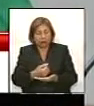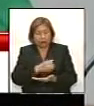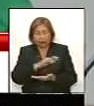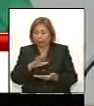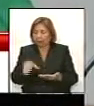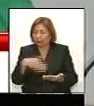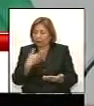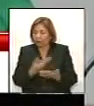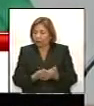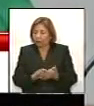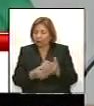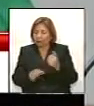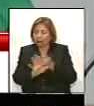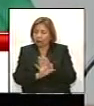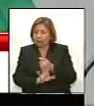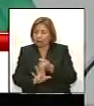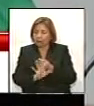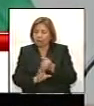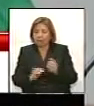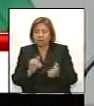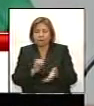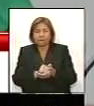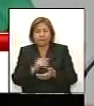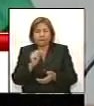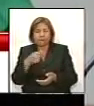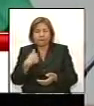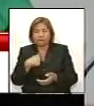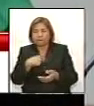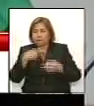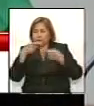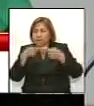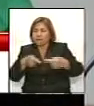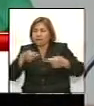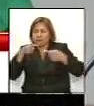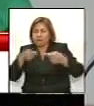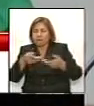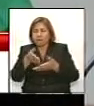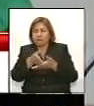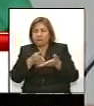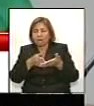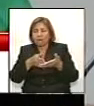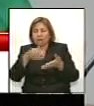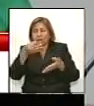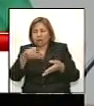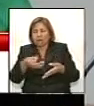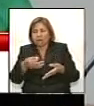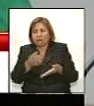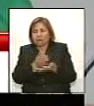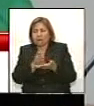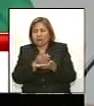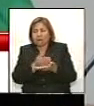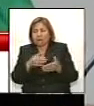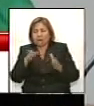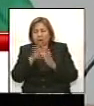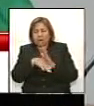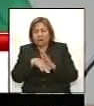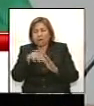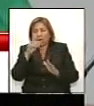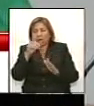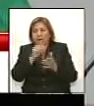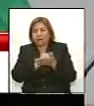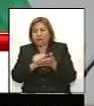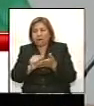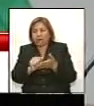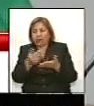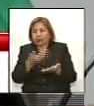que es etapa de protección. Y si nosotros y nosotras no nos peleamos por esa parte, que es la parte que en verdad, en términos prácticos, se puede agotar en menos de un mes, y es